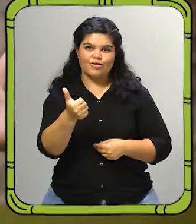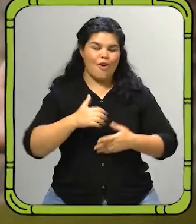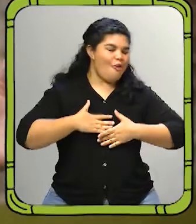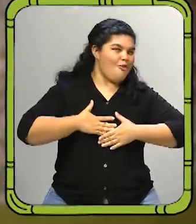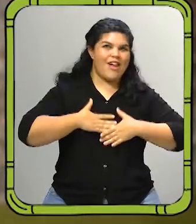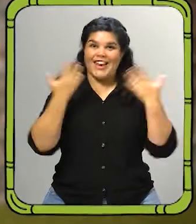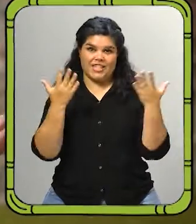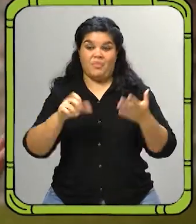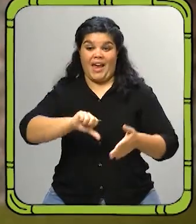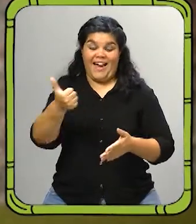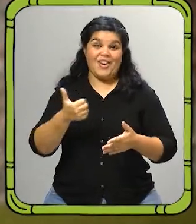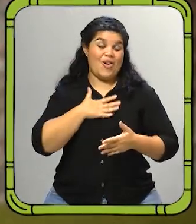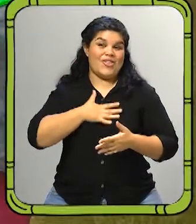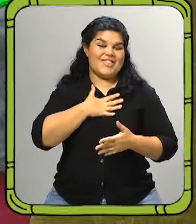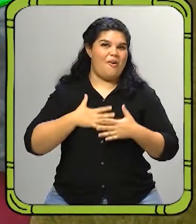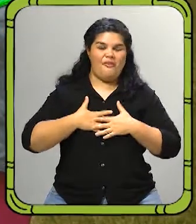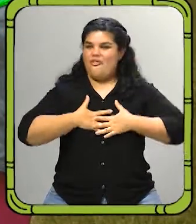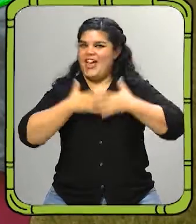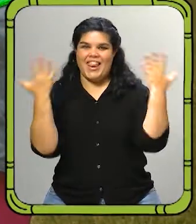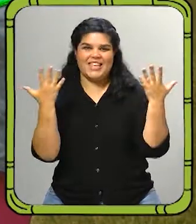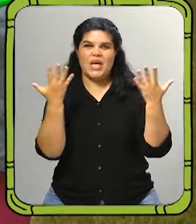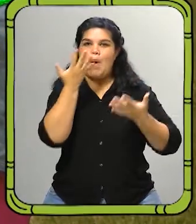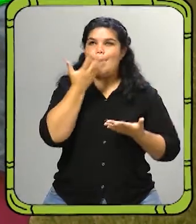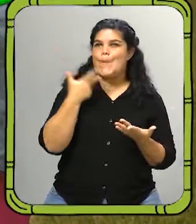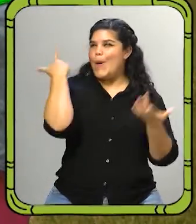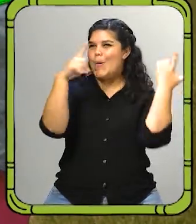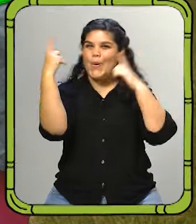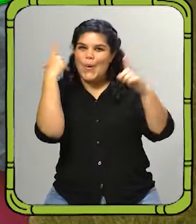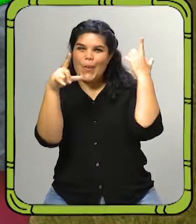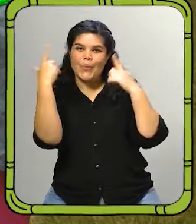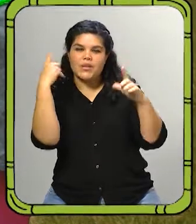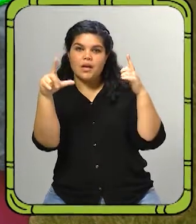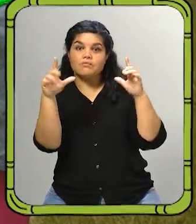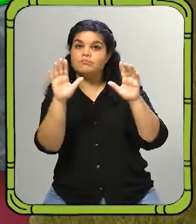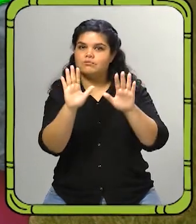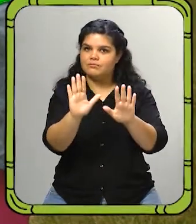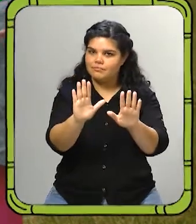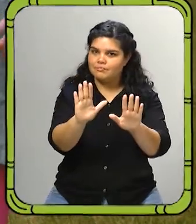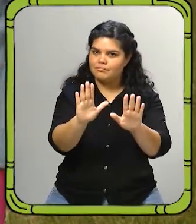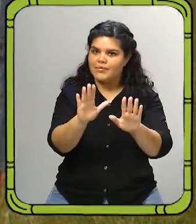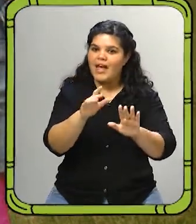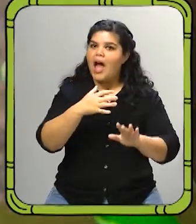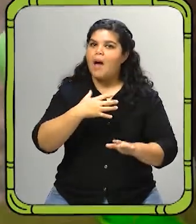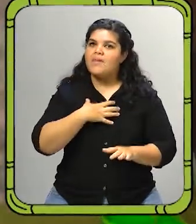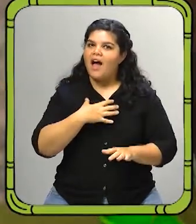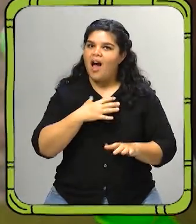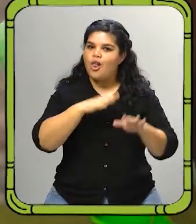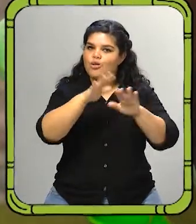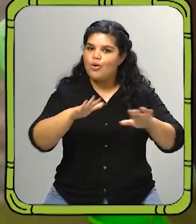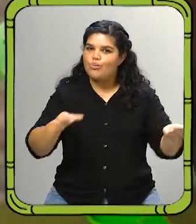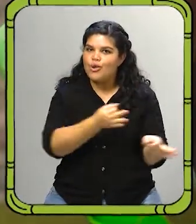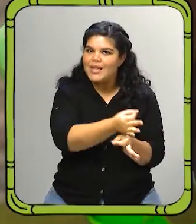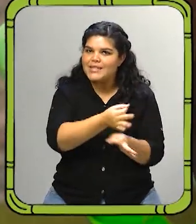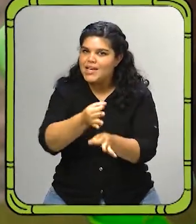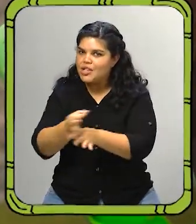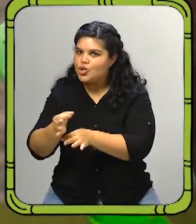feliz. Estoy feliz. Sí. Disfruto de ese momento. Ahora, algo que siempre les recalco yo a mis alumnos, tenemos que aprender cuando